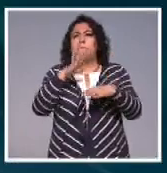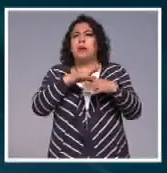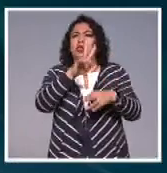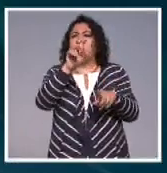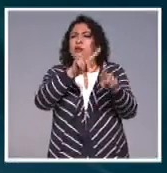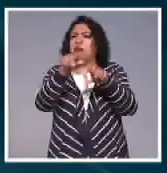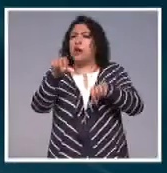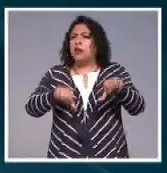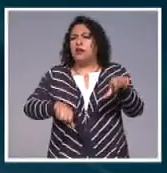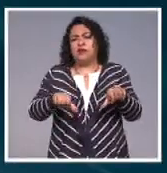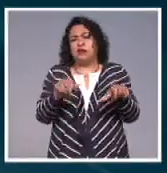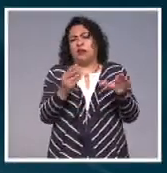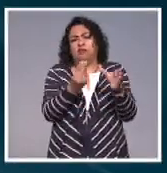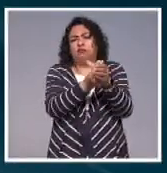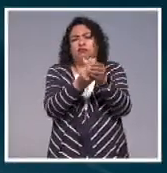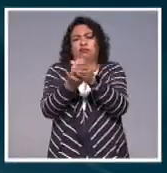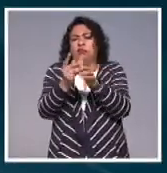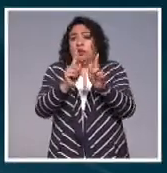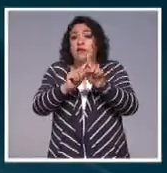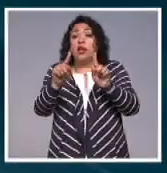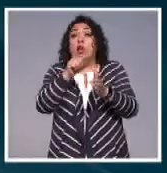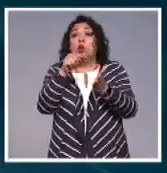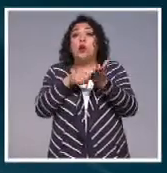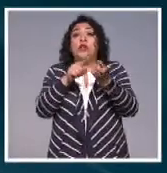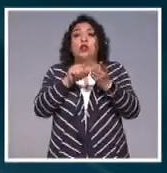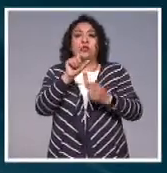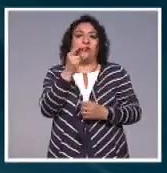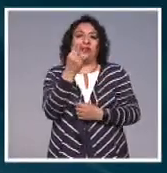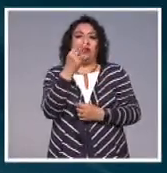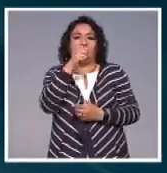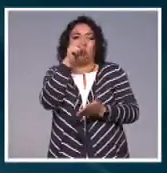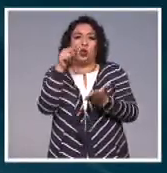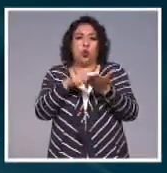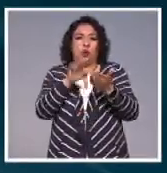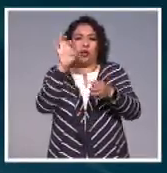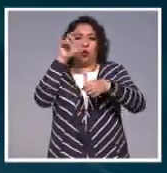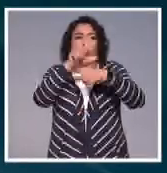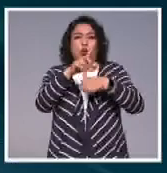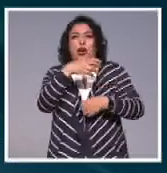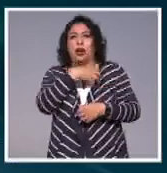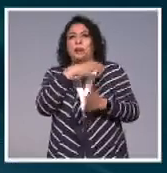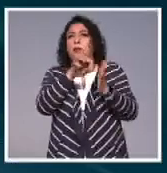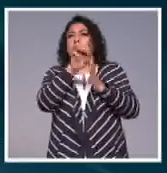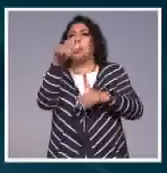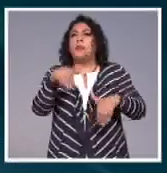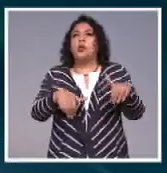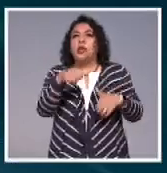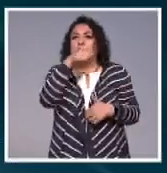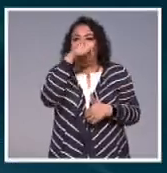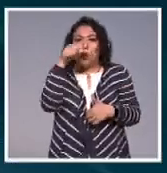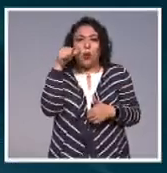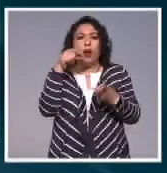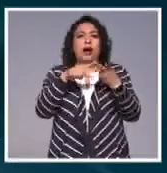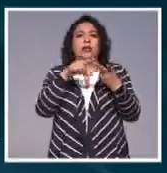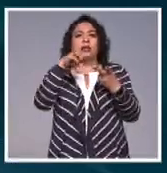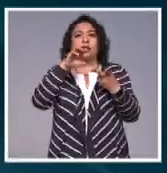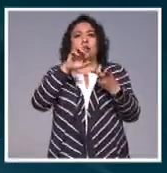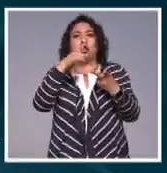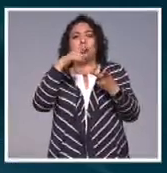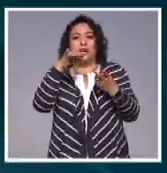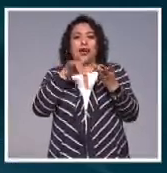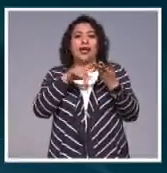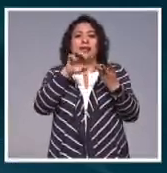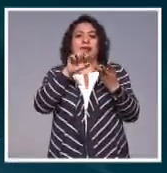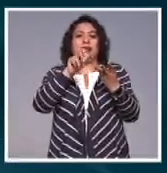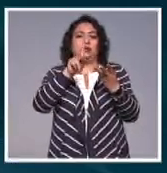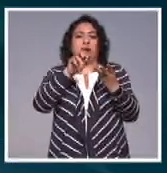200 actividades de todo tipo que tendrán lugar en 25 recintos culturales de la capital, como los teatros Benito Juárez, Sergio Magaña y